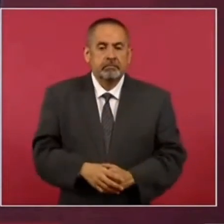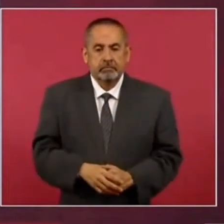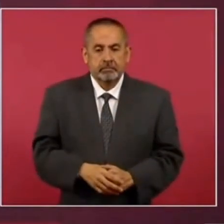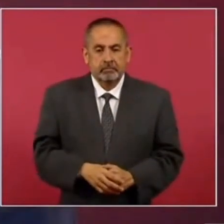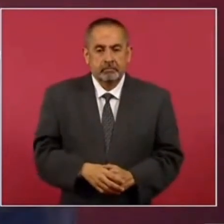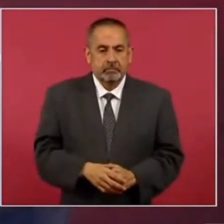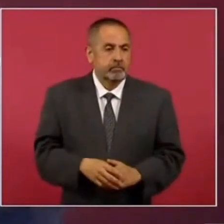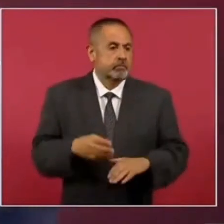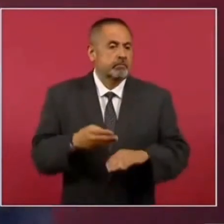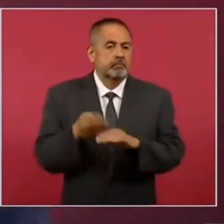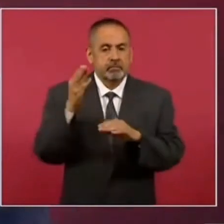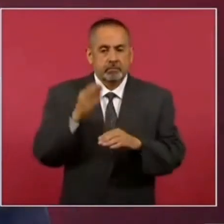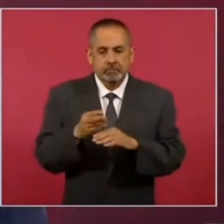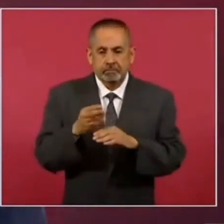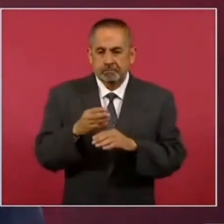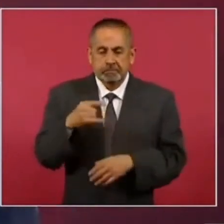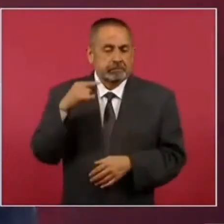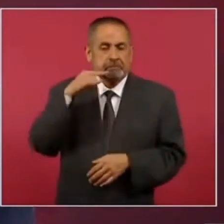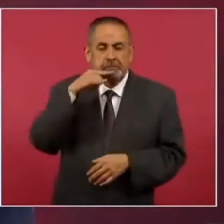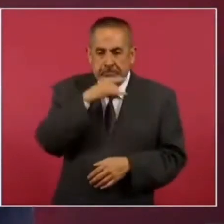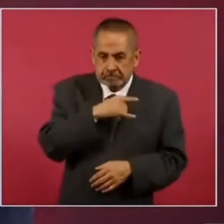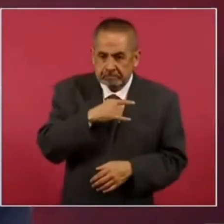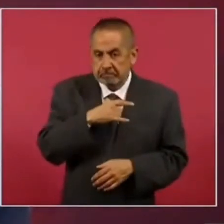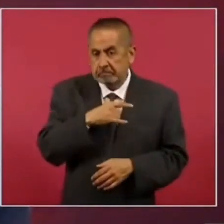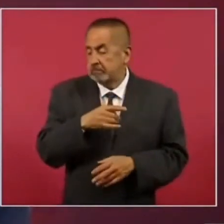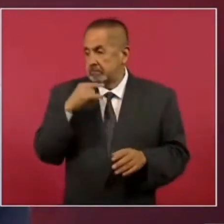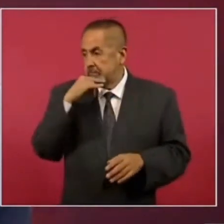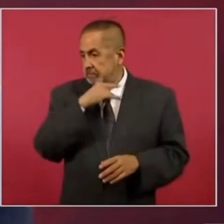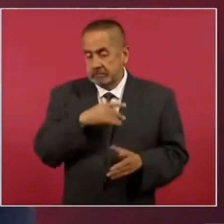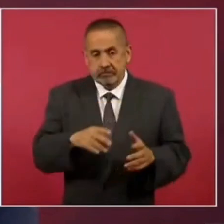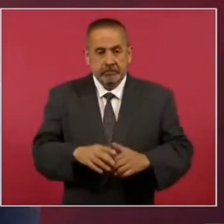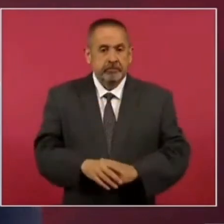son muy hipócritas, cretinos.